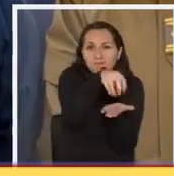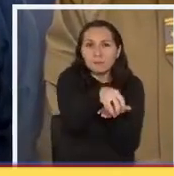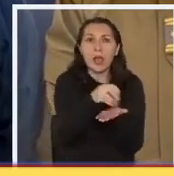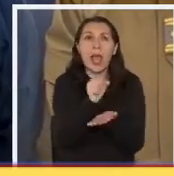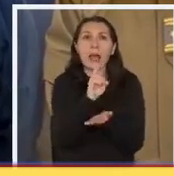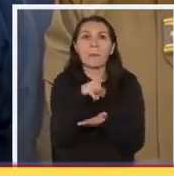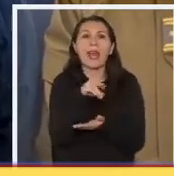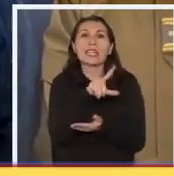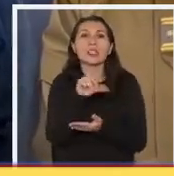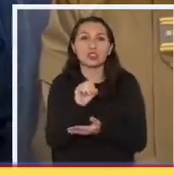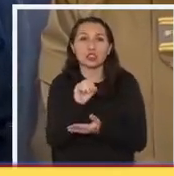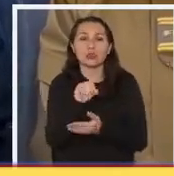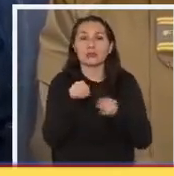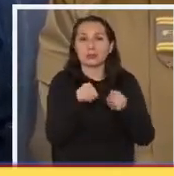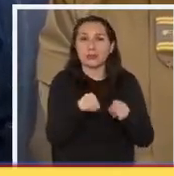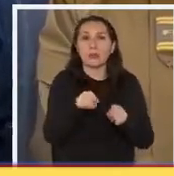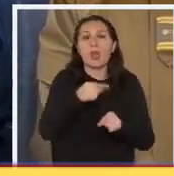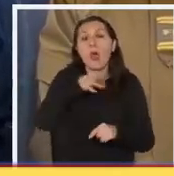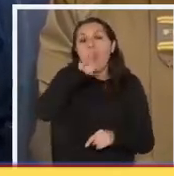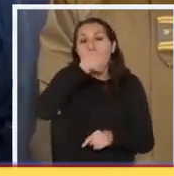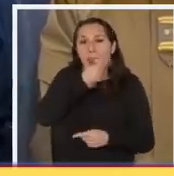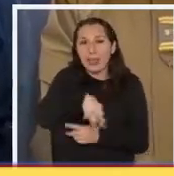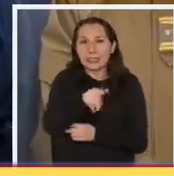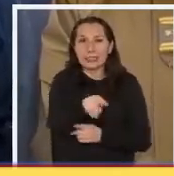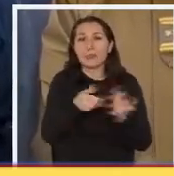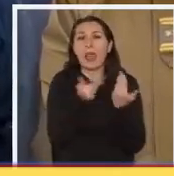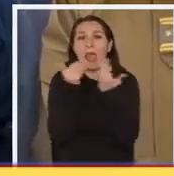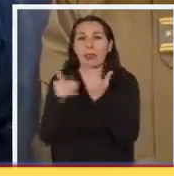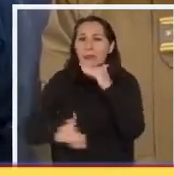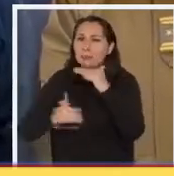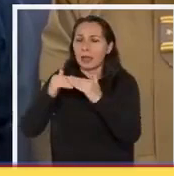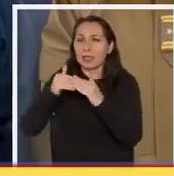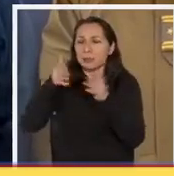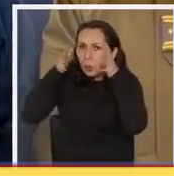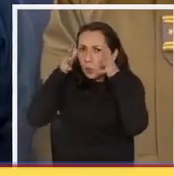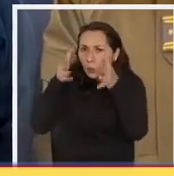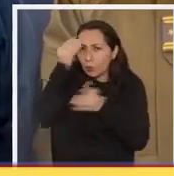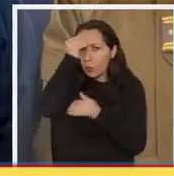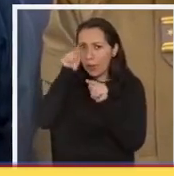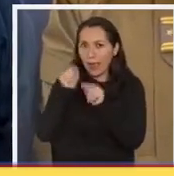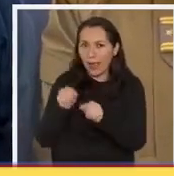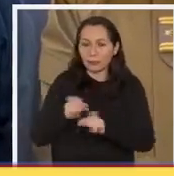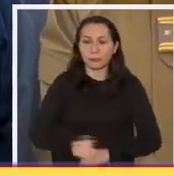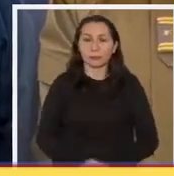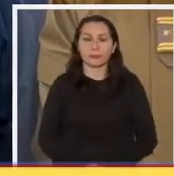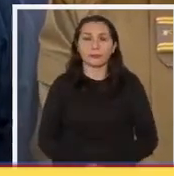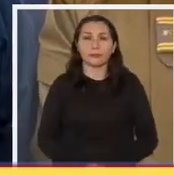En Armerillo, vía Gualañé, y viene después para acá para poder darle máxima prioridad a aquello.